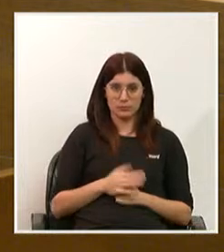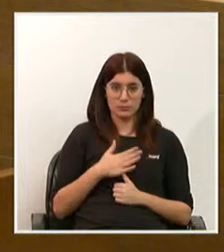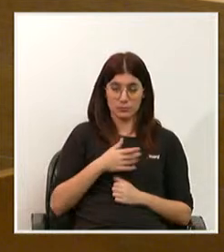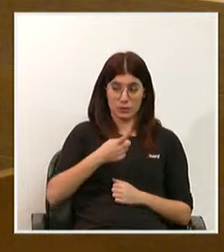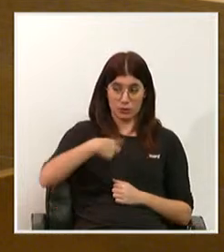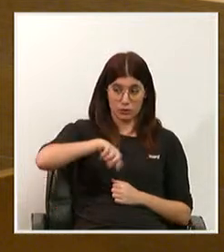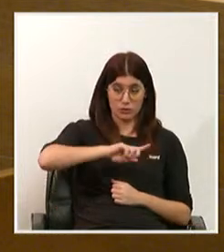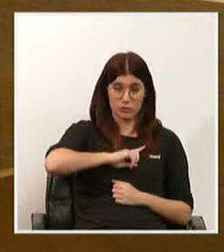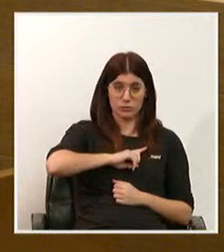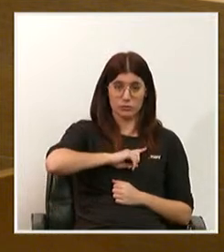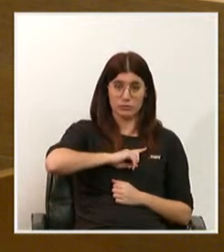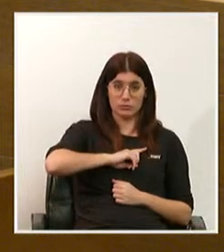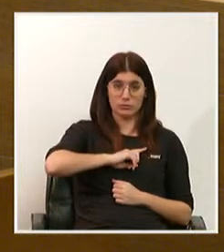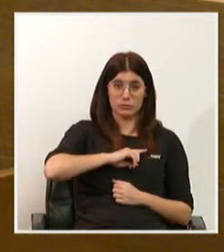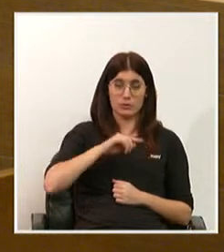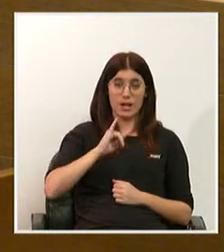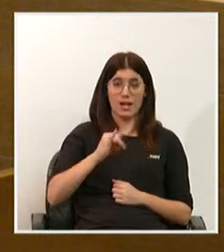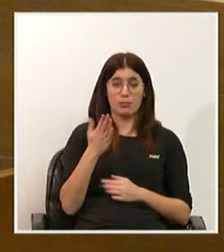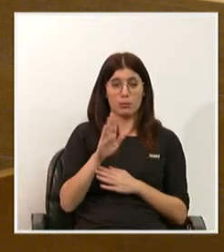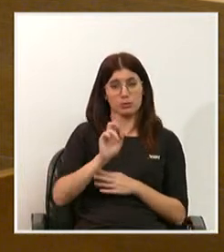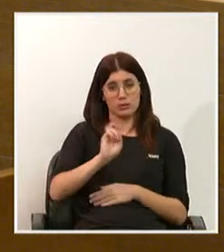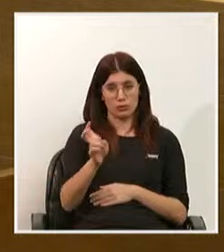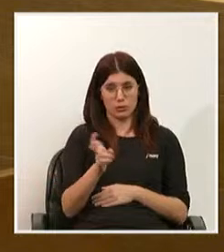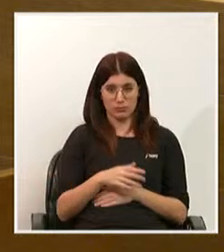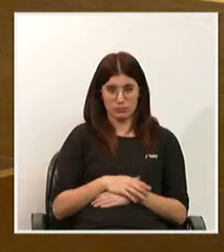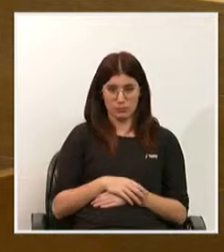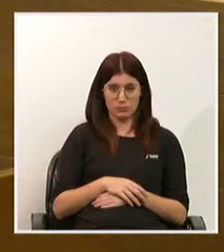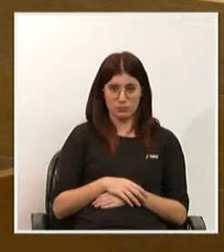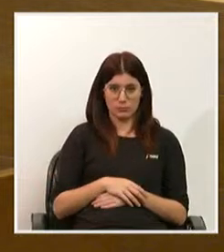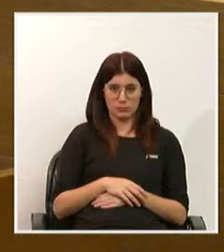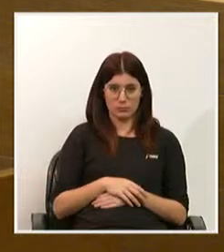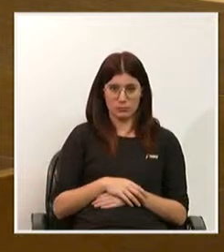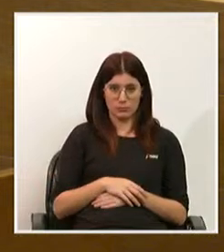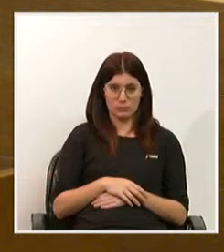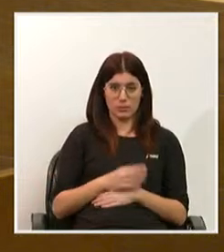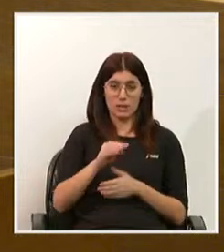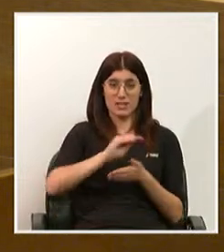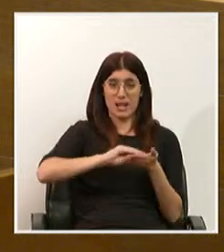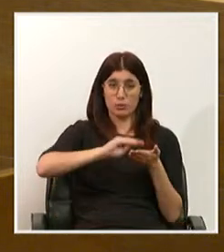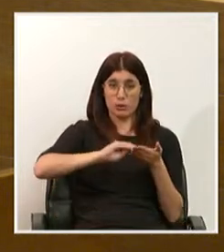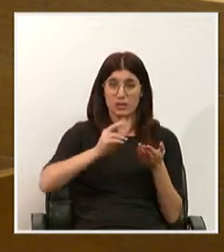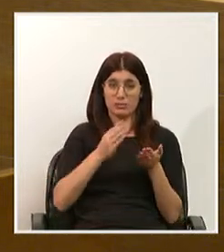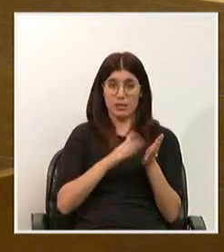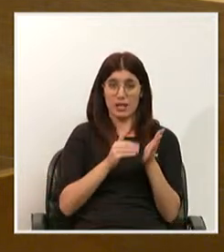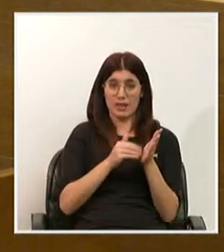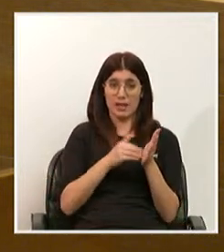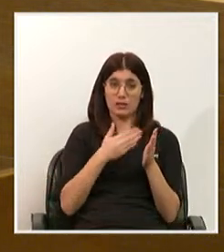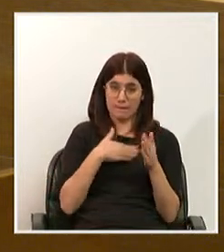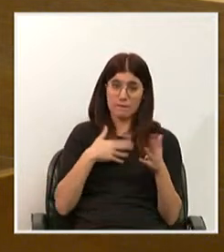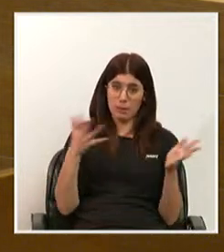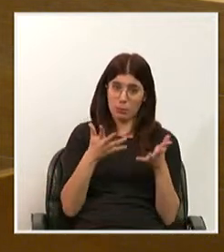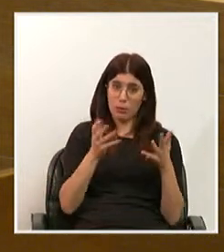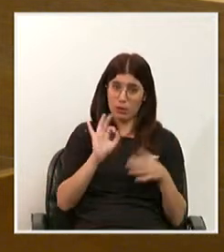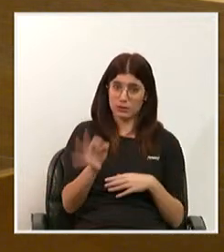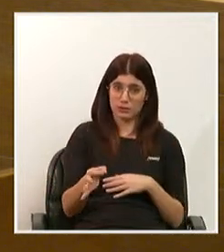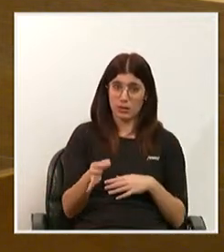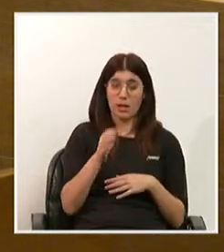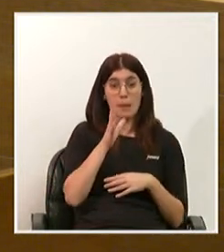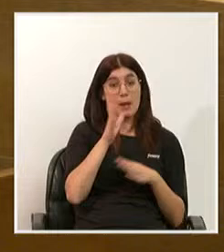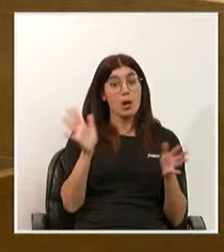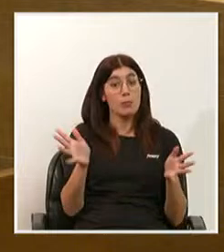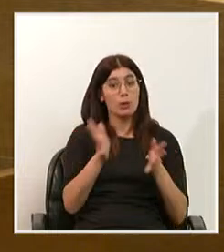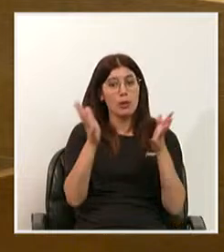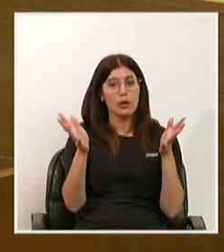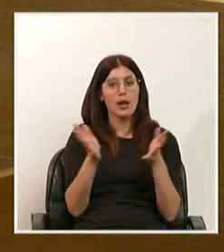nosotros tenemos otra propuesta los autores valencianos los vamos a promocionar pero los vamos a